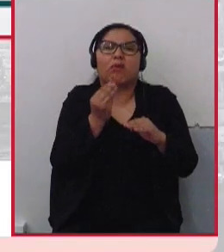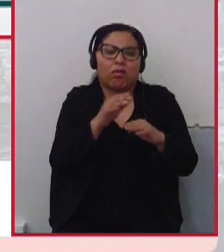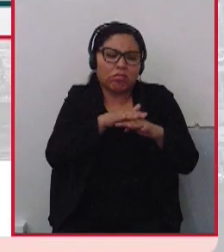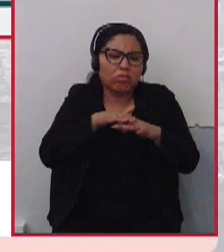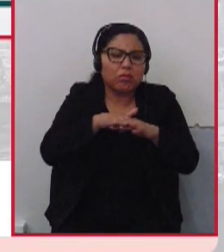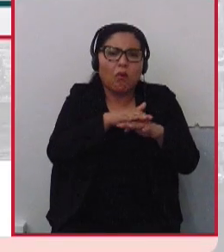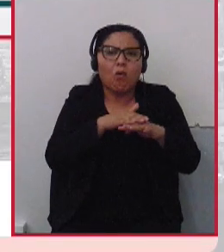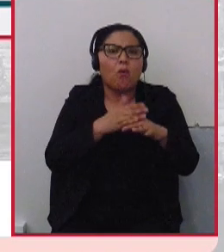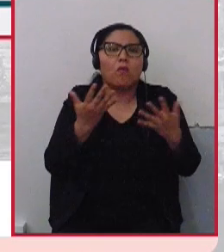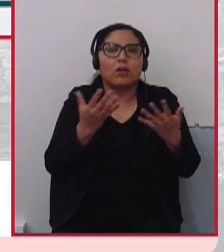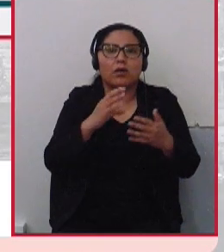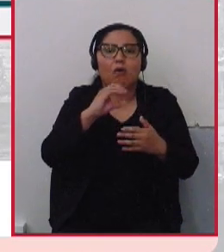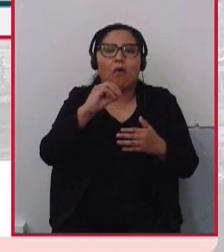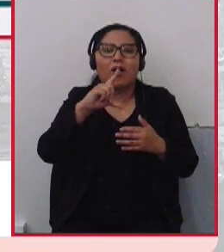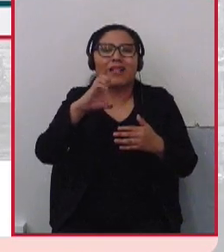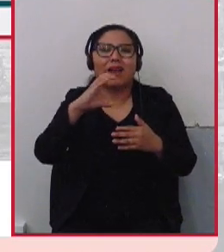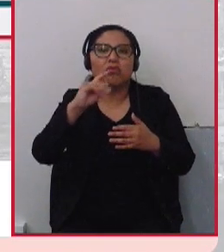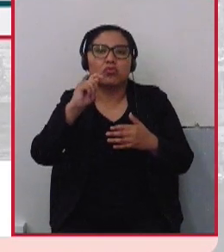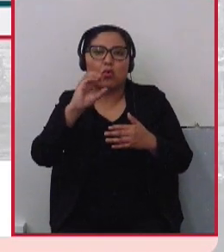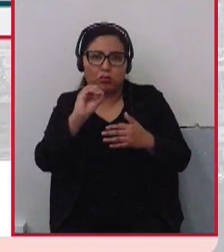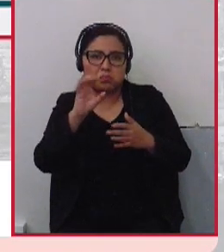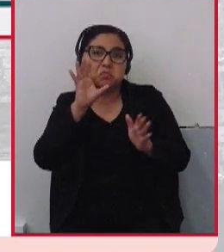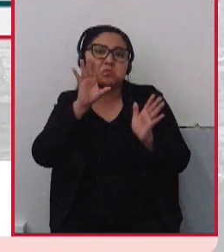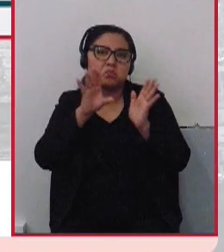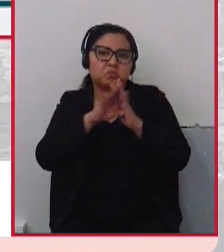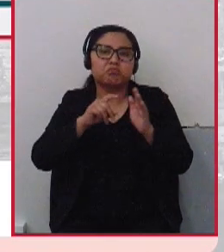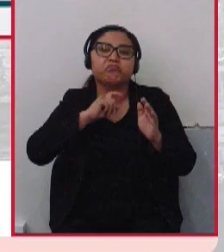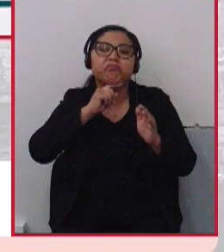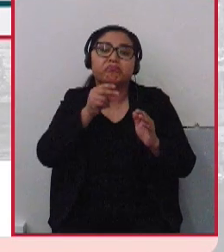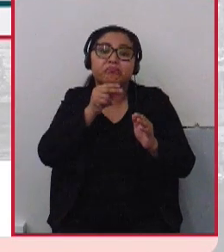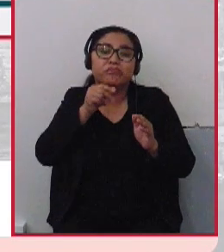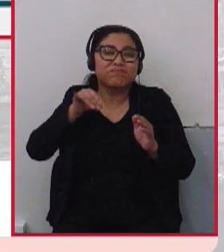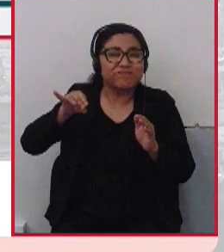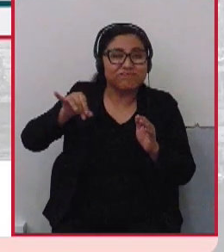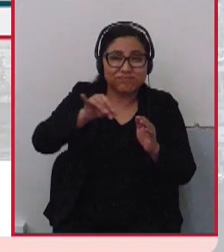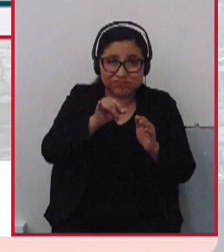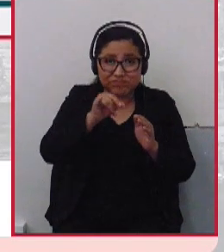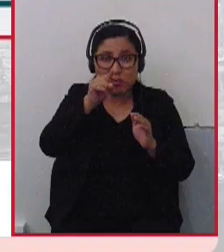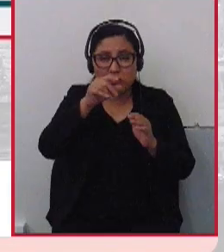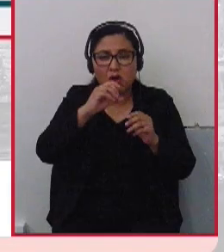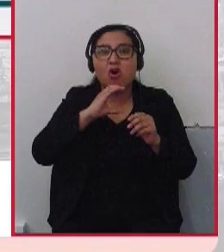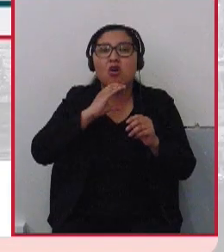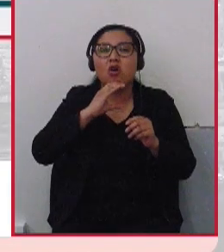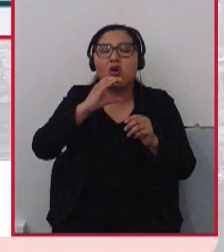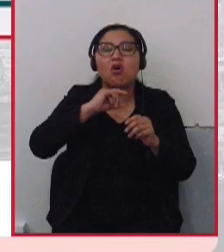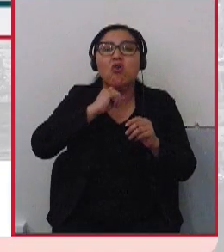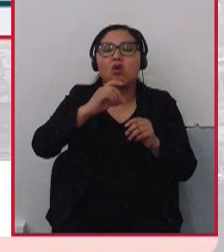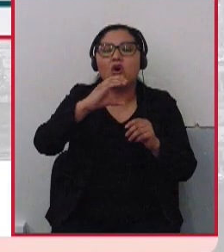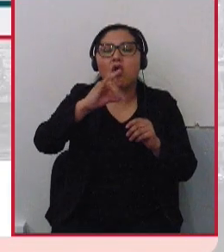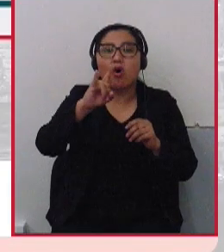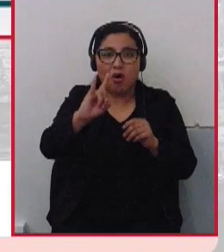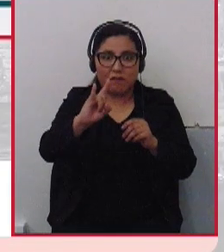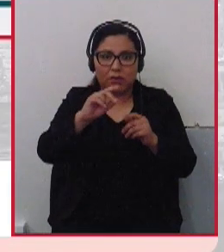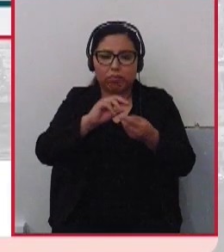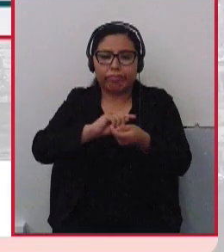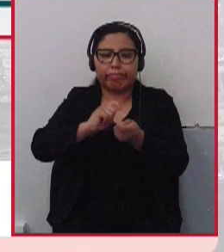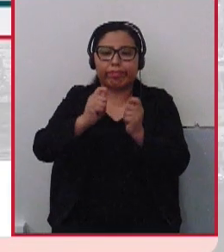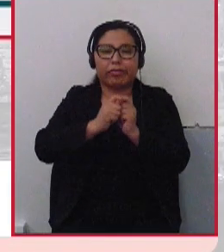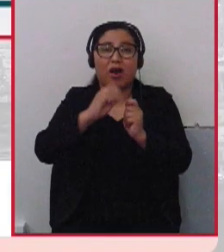colector? Cuando tú tienes especies mineralógicas donde prima un cobre secundario, pero rodeado de